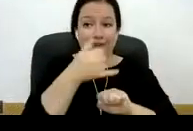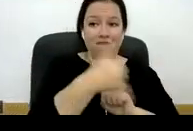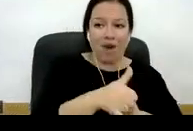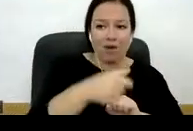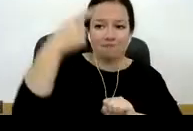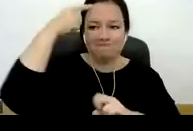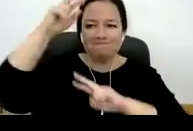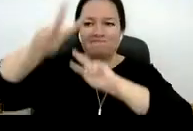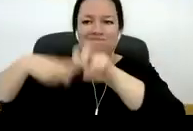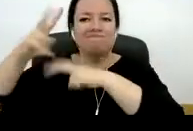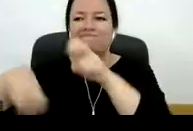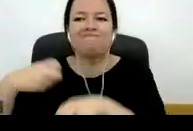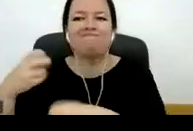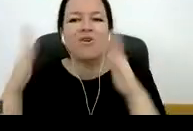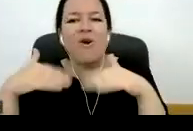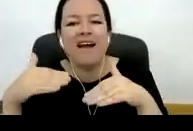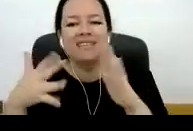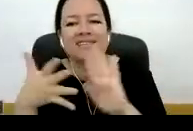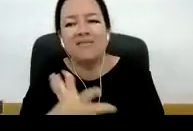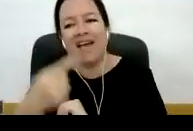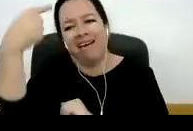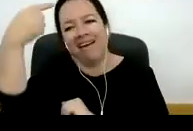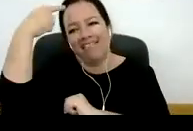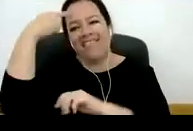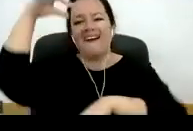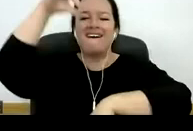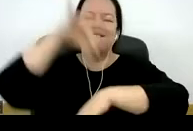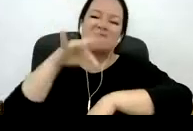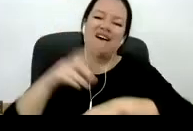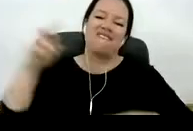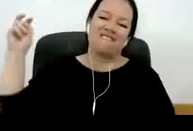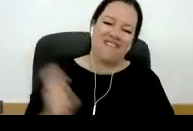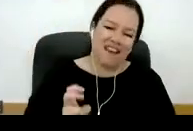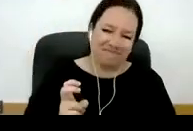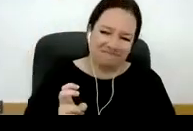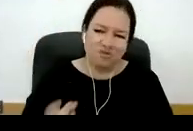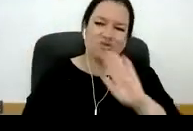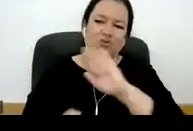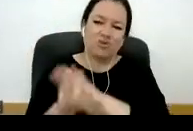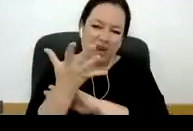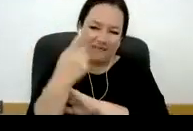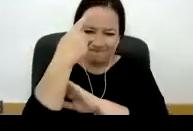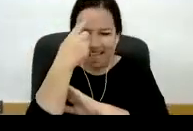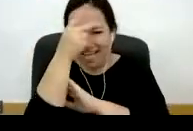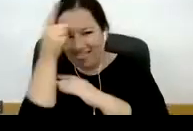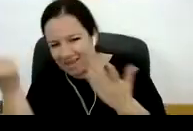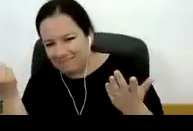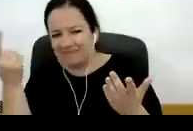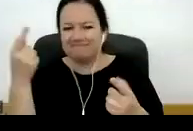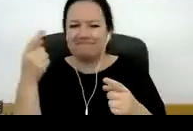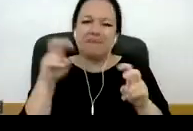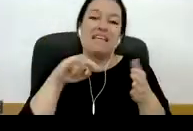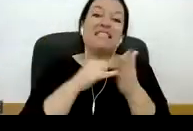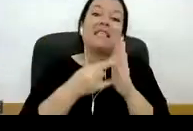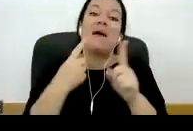generar enfermedades, pueden dar origen, acabar dando origen a enfermedades neurodegenerativas del sistema nervioso. Entre las